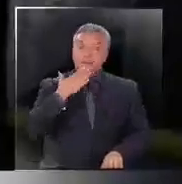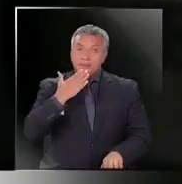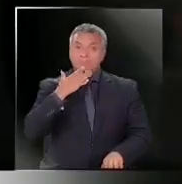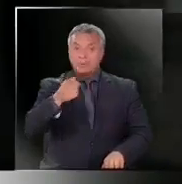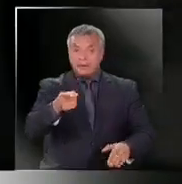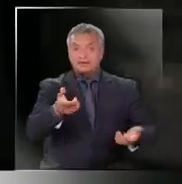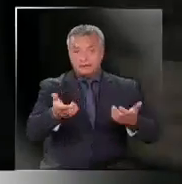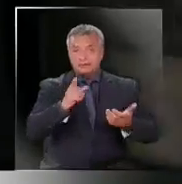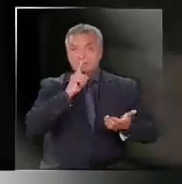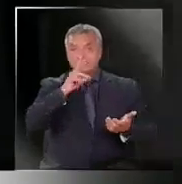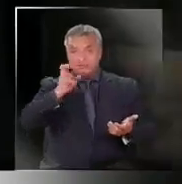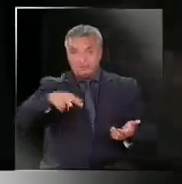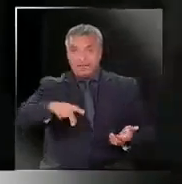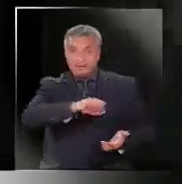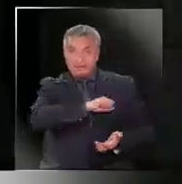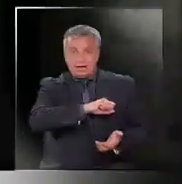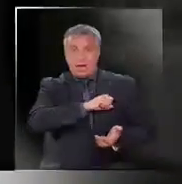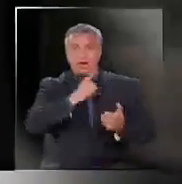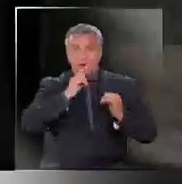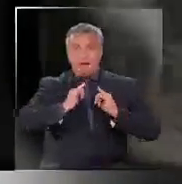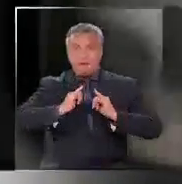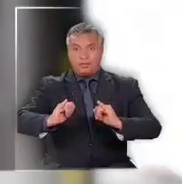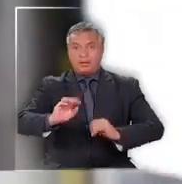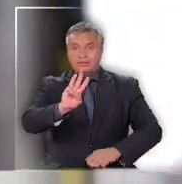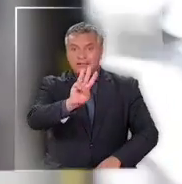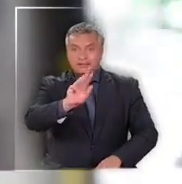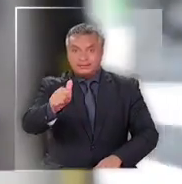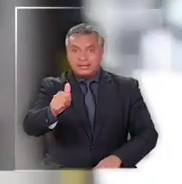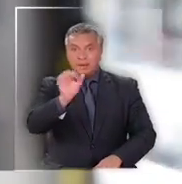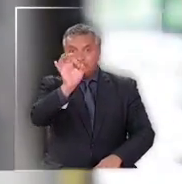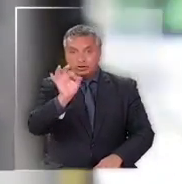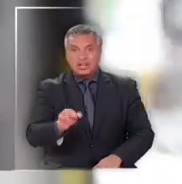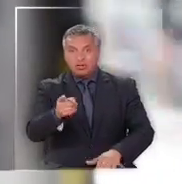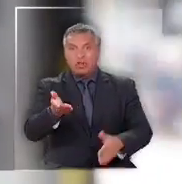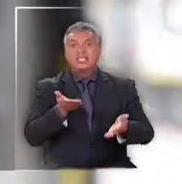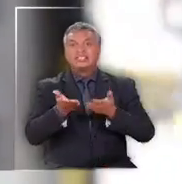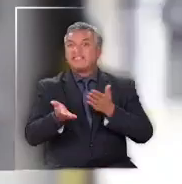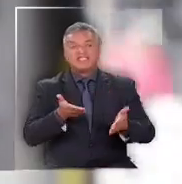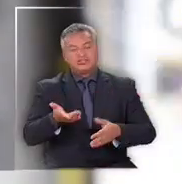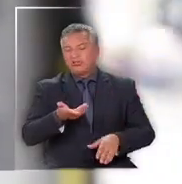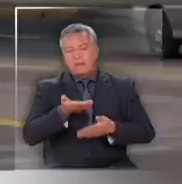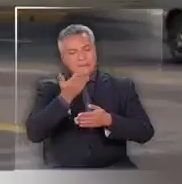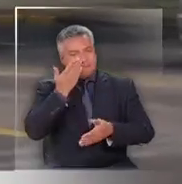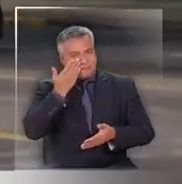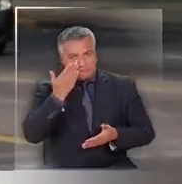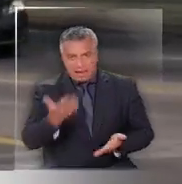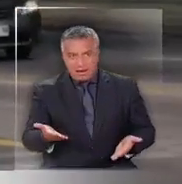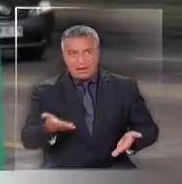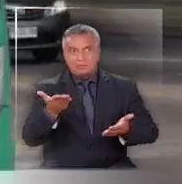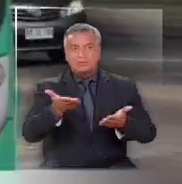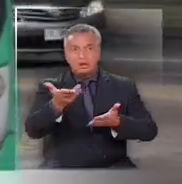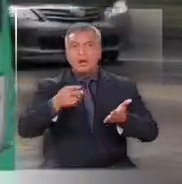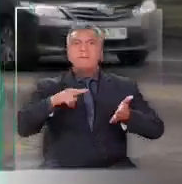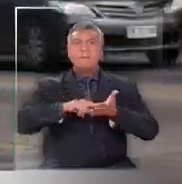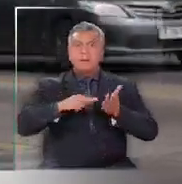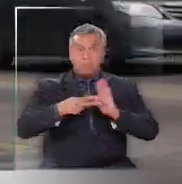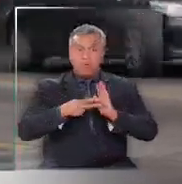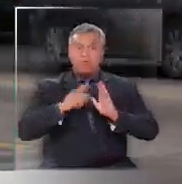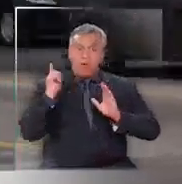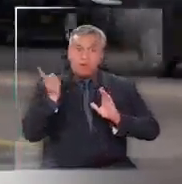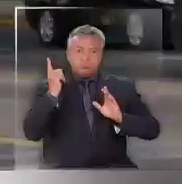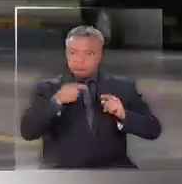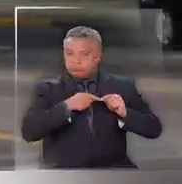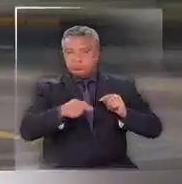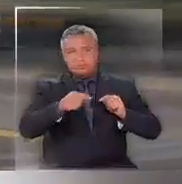dio a conocer en un informe. El 36% de los servicios son deficientes debido a problemas de frecuencia y